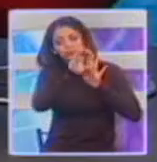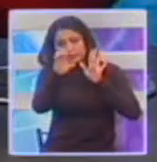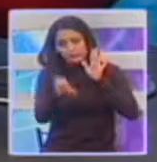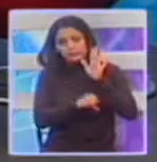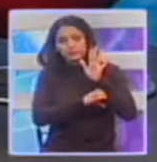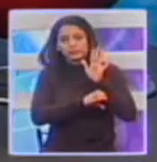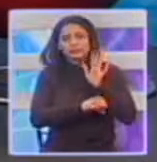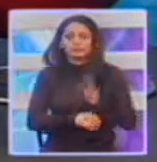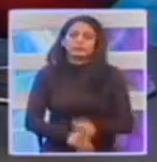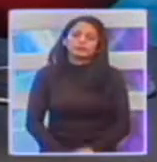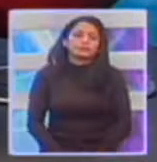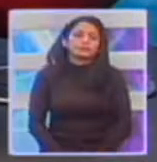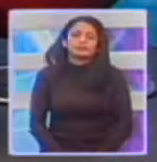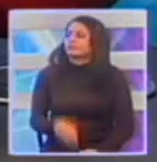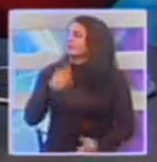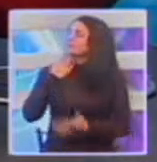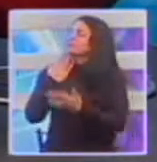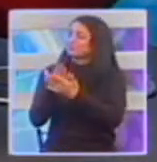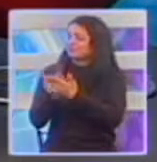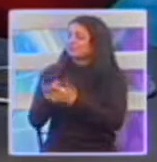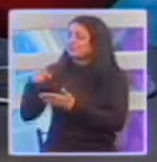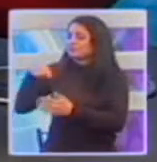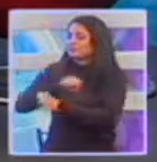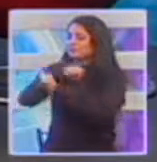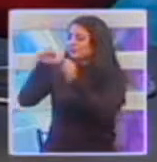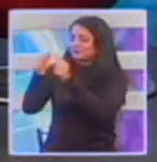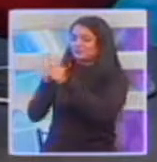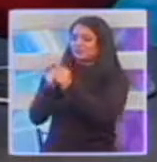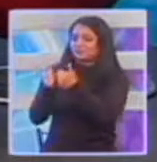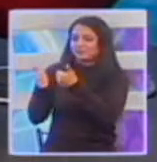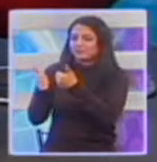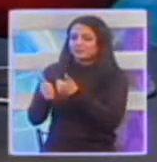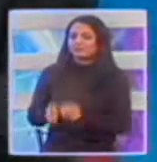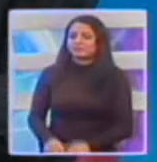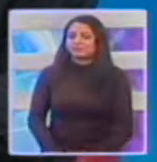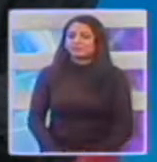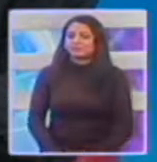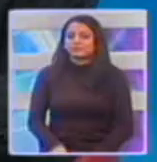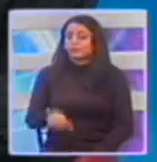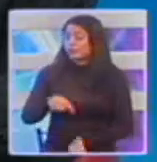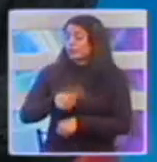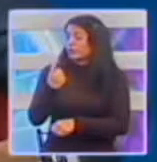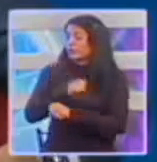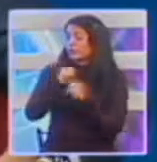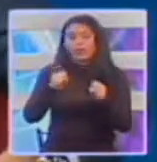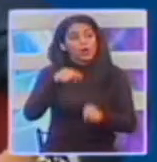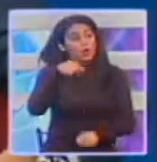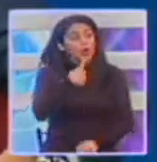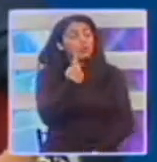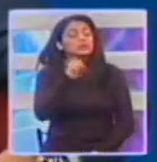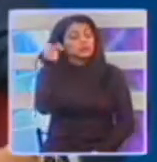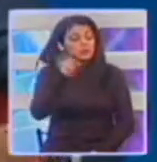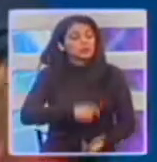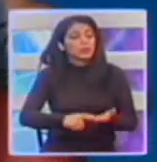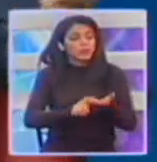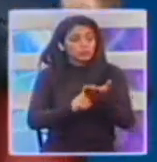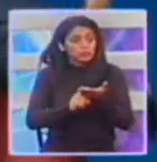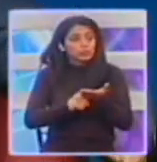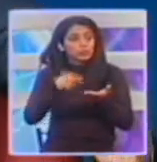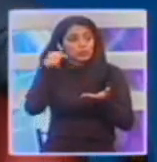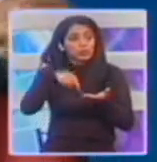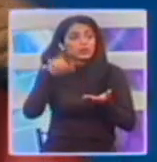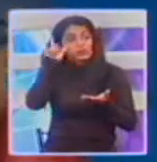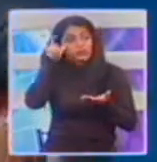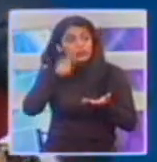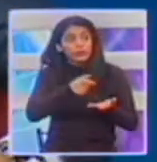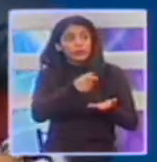solista que agradecerle por haber estado con nosotros esta mañana que tenga buen día hoy once de la mañana en once de la mañana sesión a la comisión de fiscalización hay